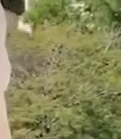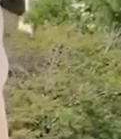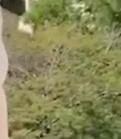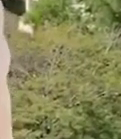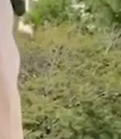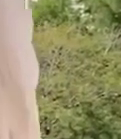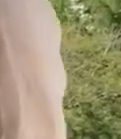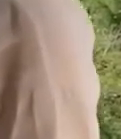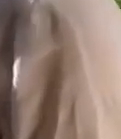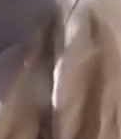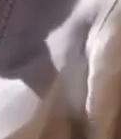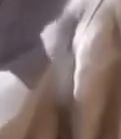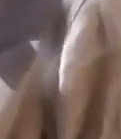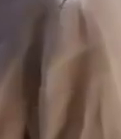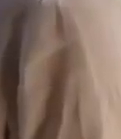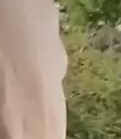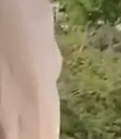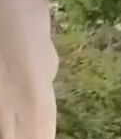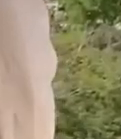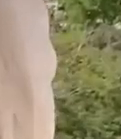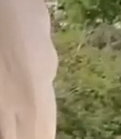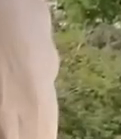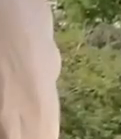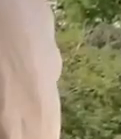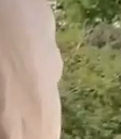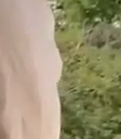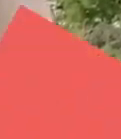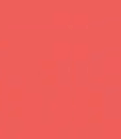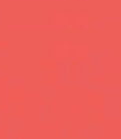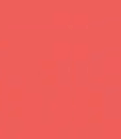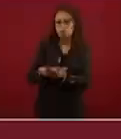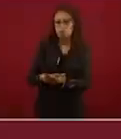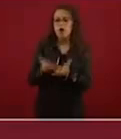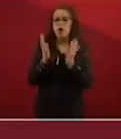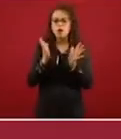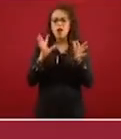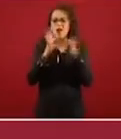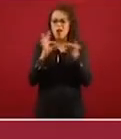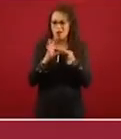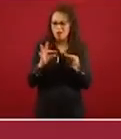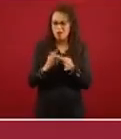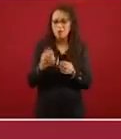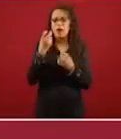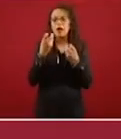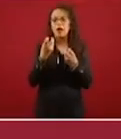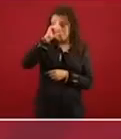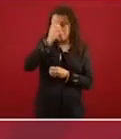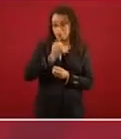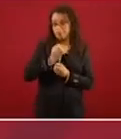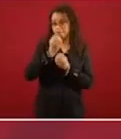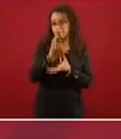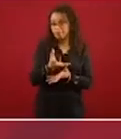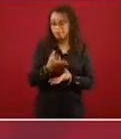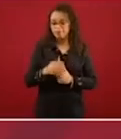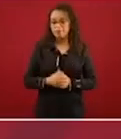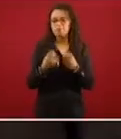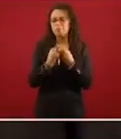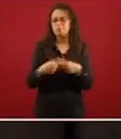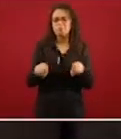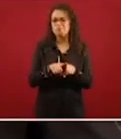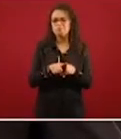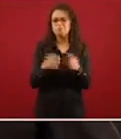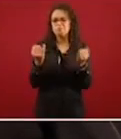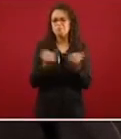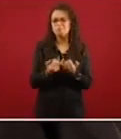considero fundamental, básico, cuidar a nuestros adultos mayores. Y mi recomendación sigue siendo la misma,